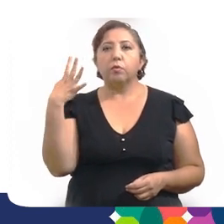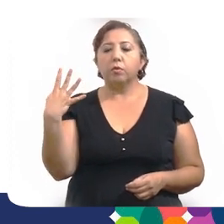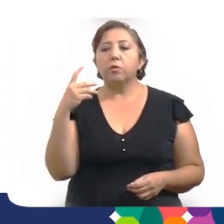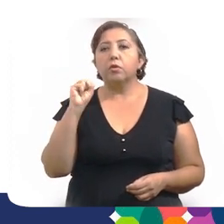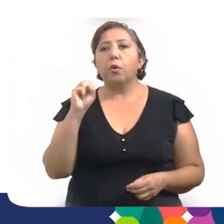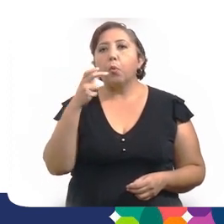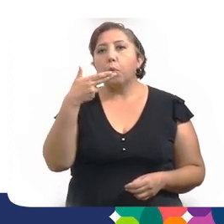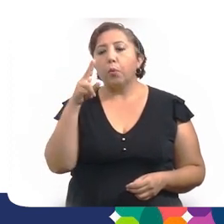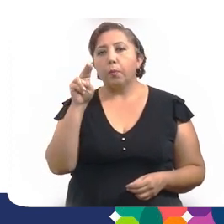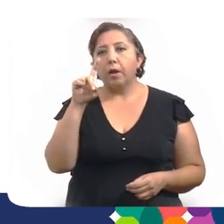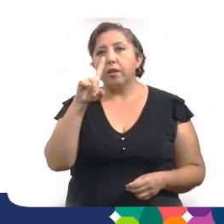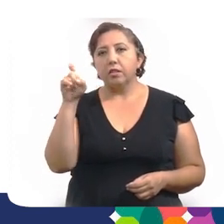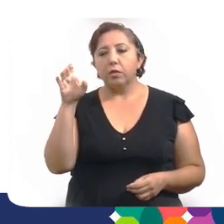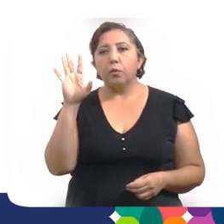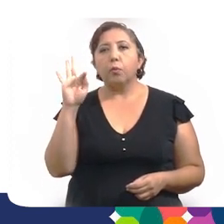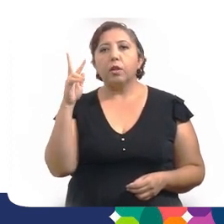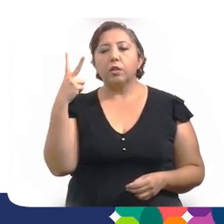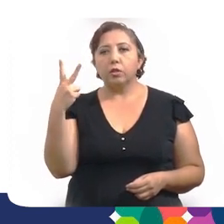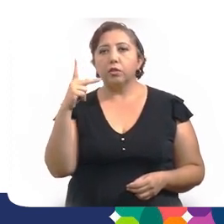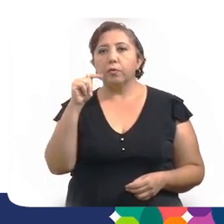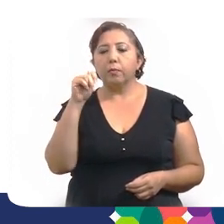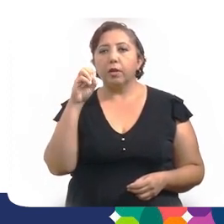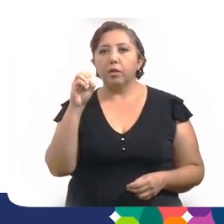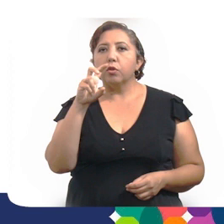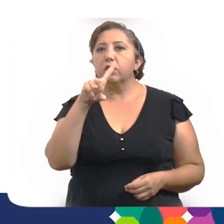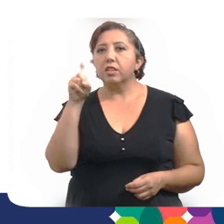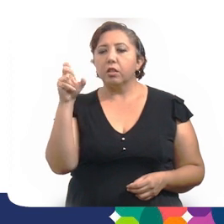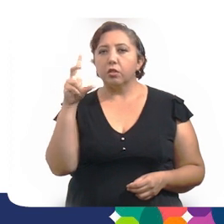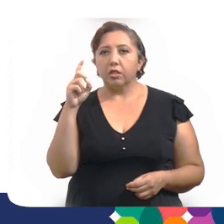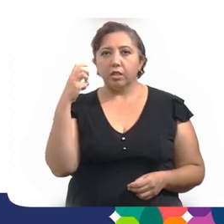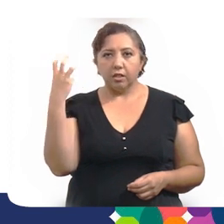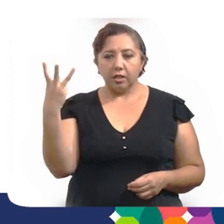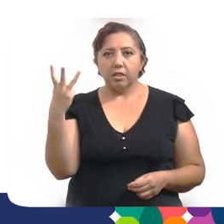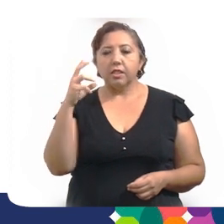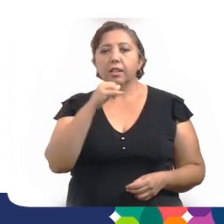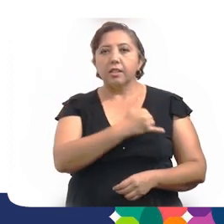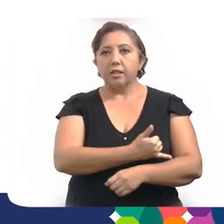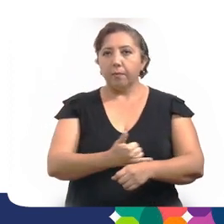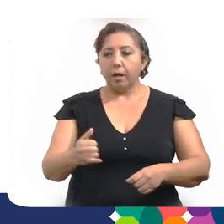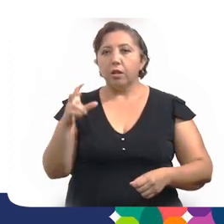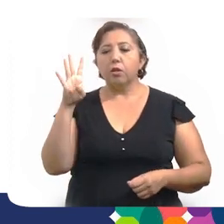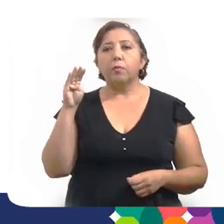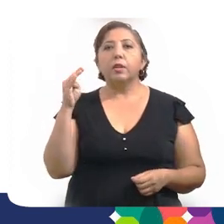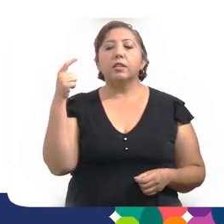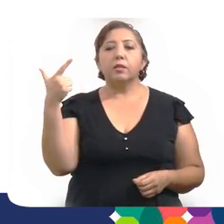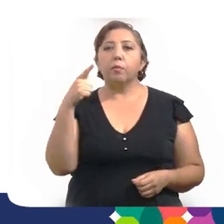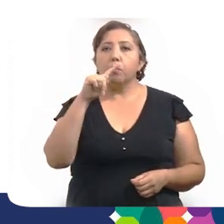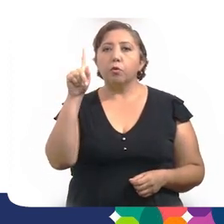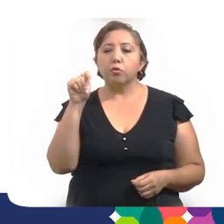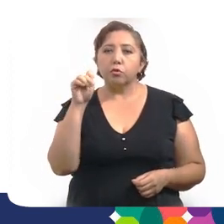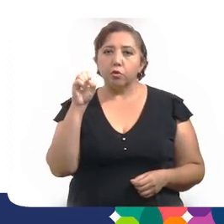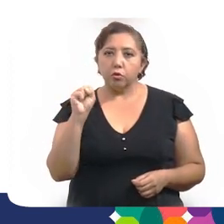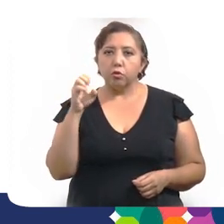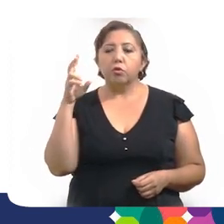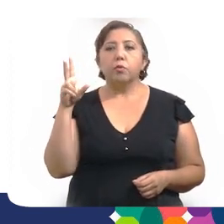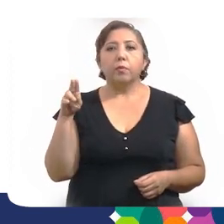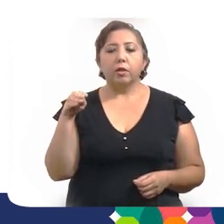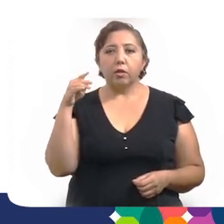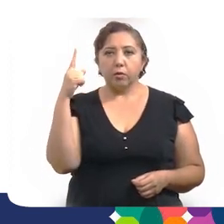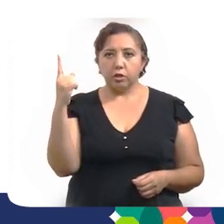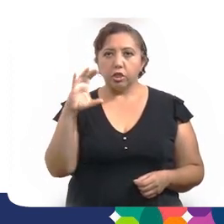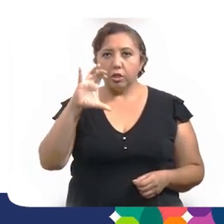Junducmá 142, Peto 133, Izamal 97, Muxots 91,